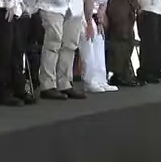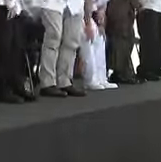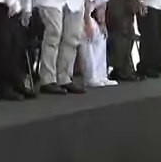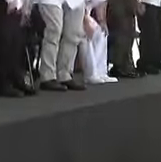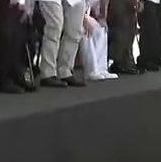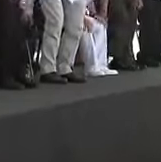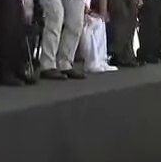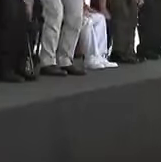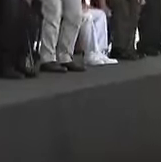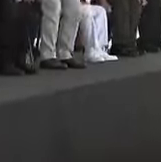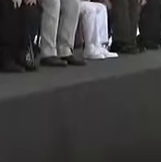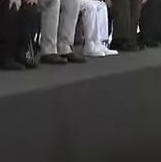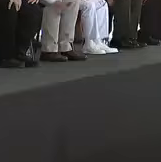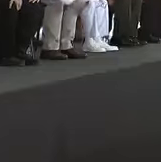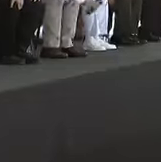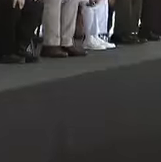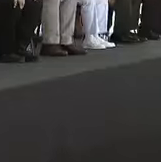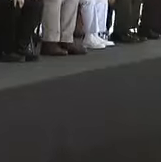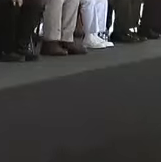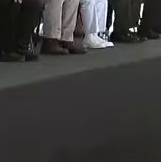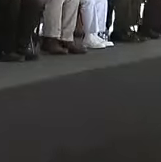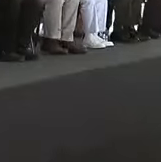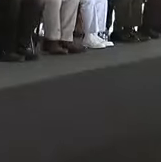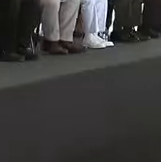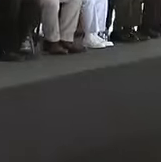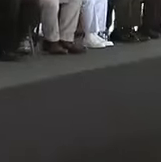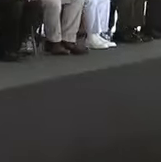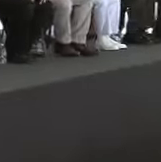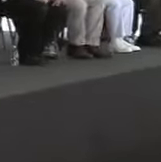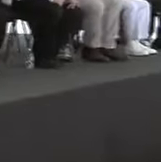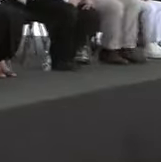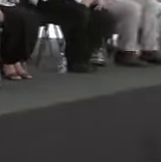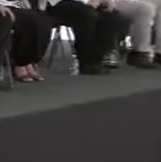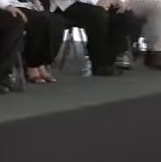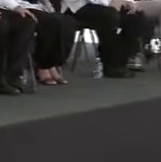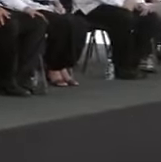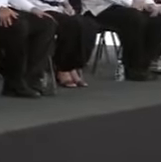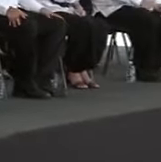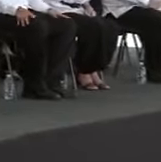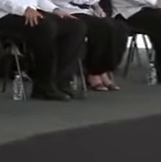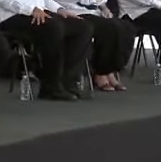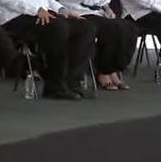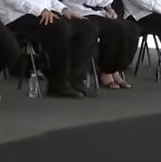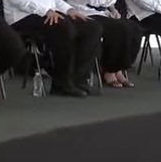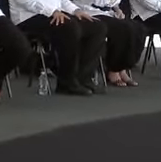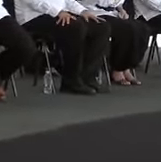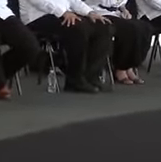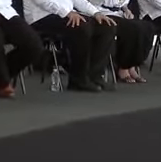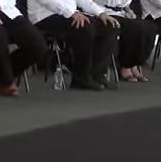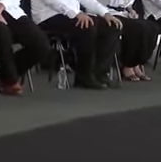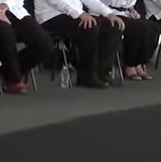Hace uso de la palabra el médico cubano Manuel de Jesús Molina Sánchez.